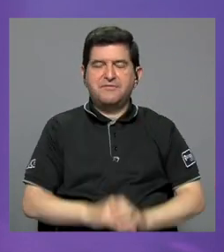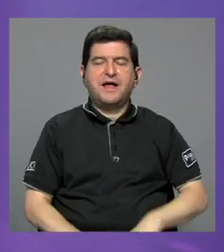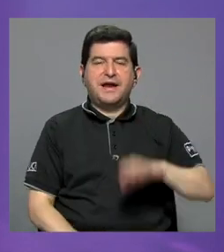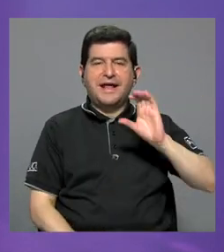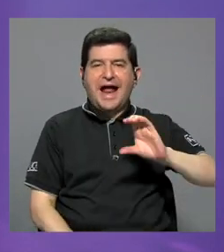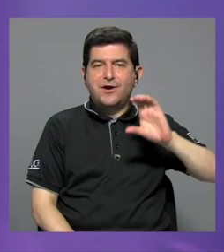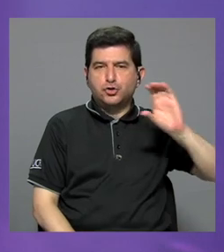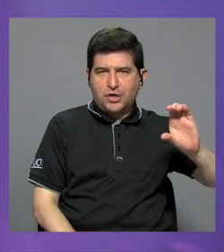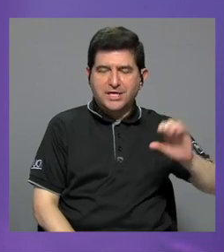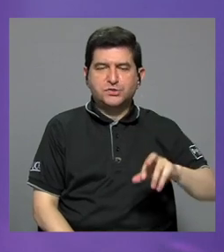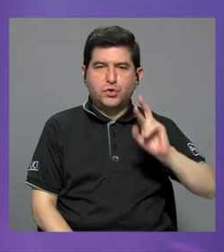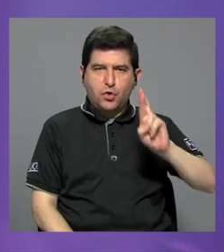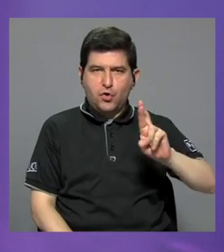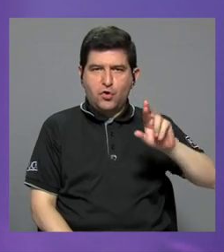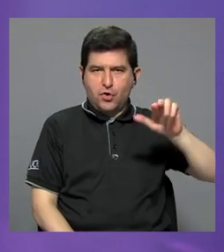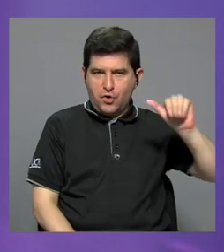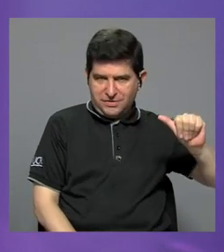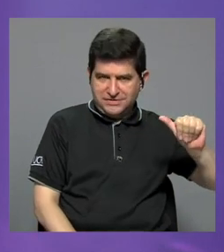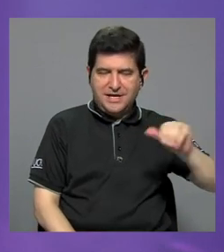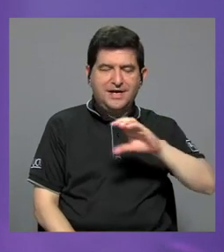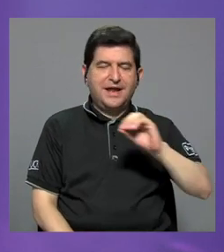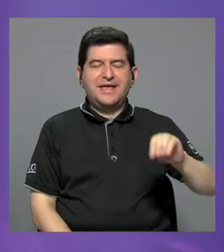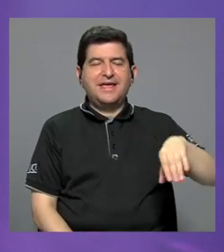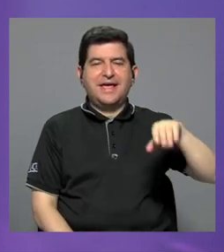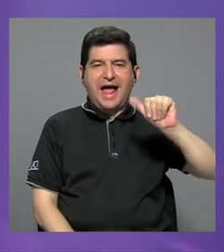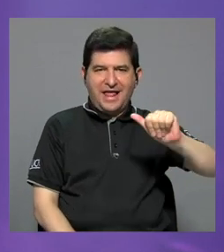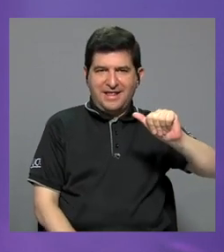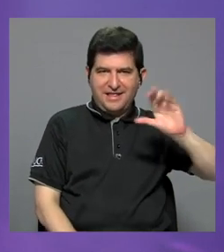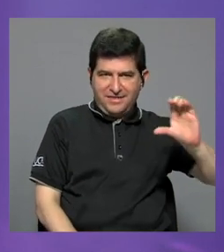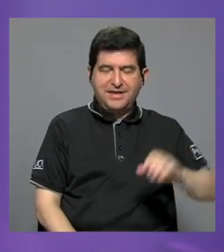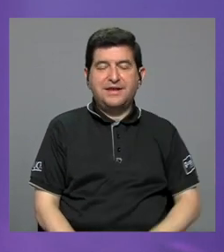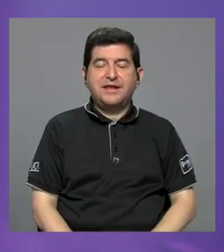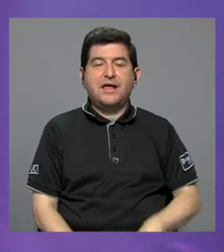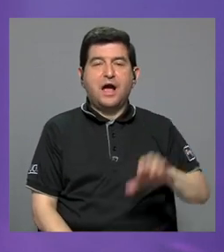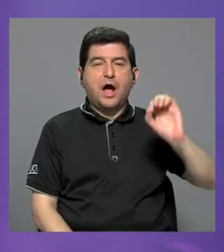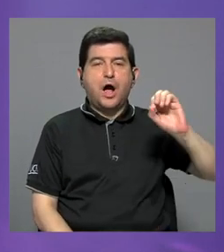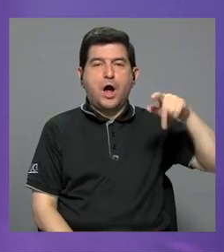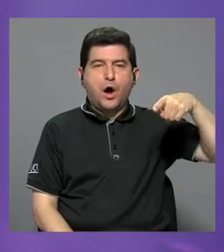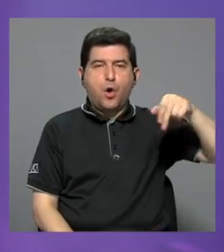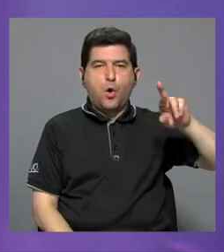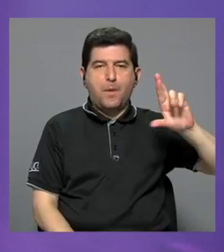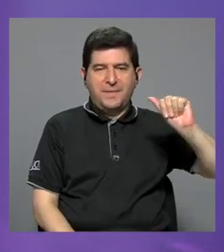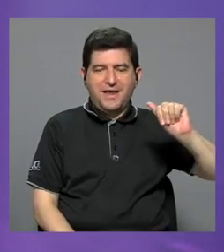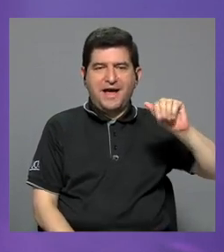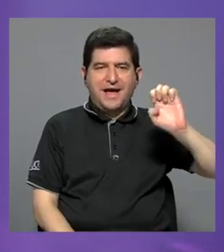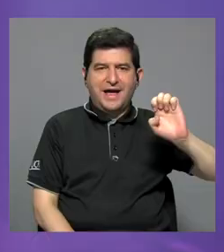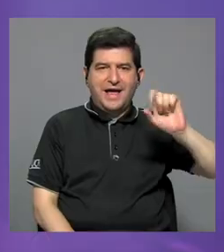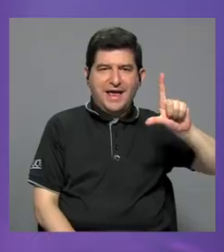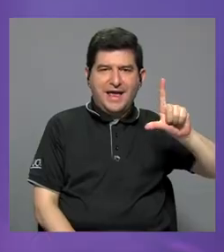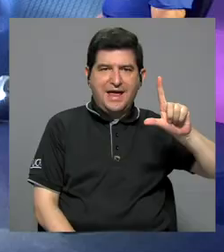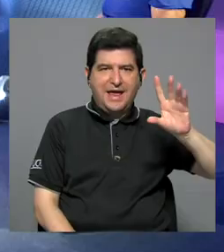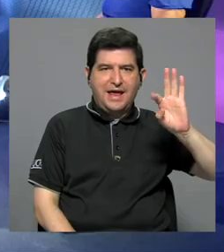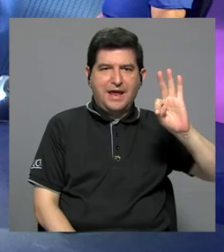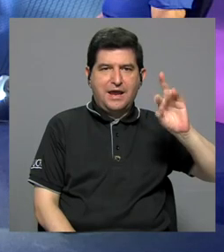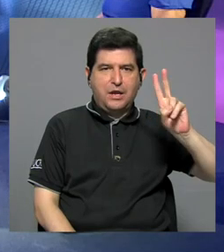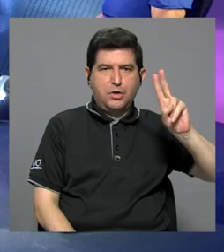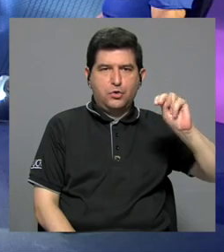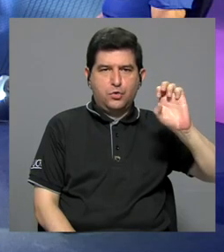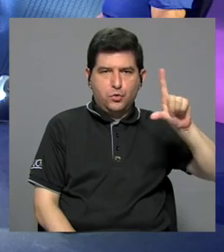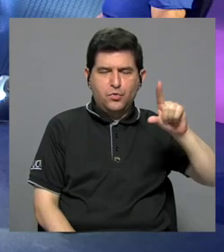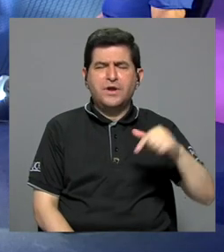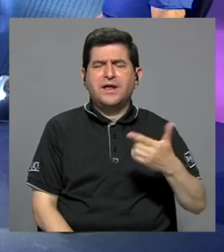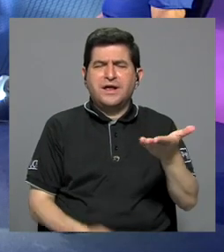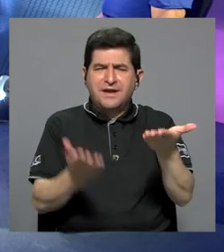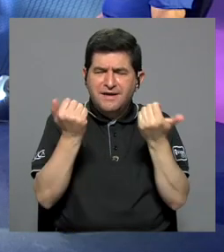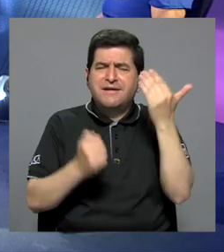con Carlos Castro, Roxana Ávila y Adilia Caravaca acerca de la ópera El Túnel. Y Nos gustaría